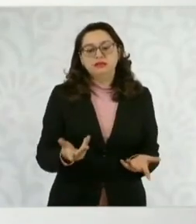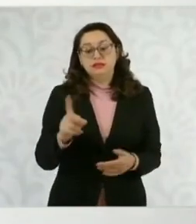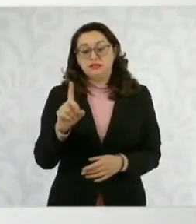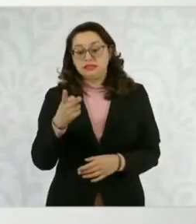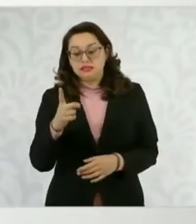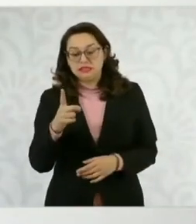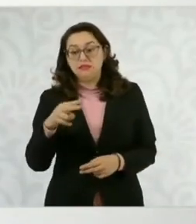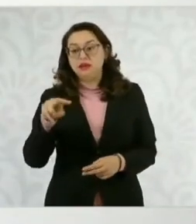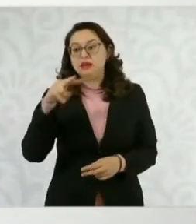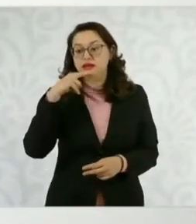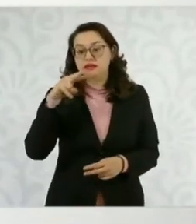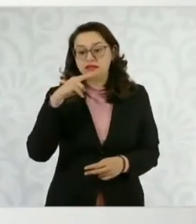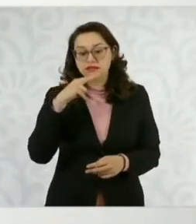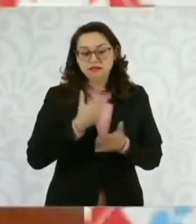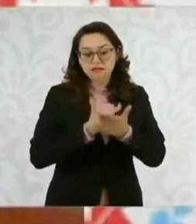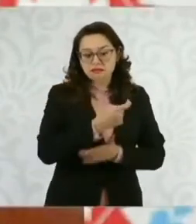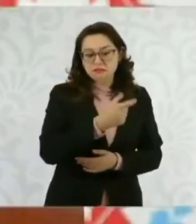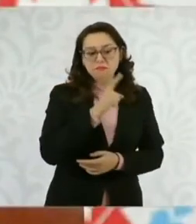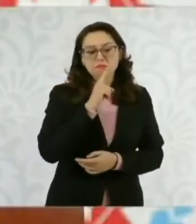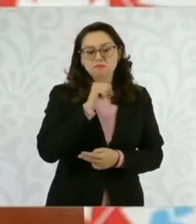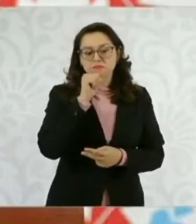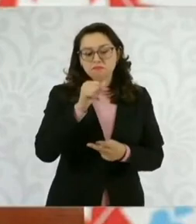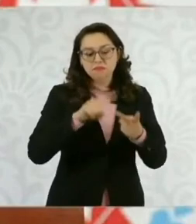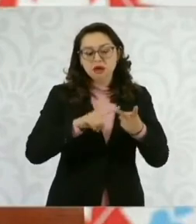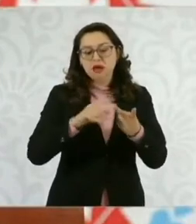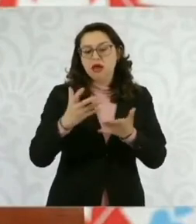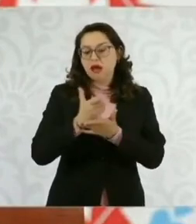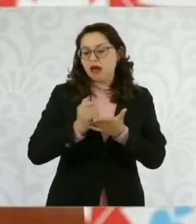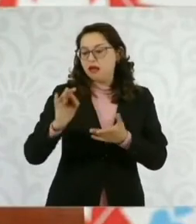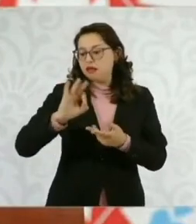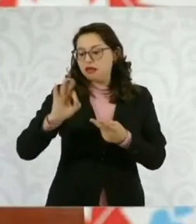reparto de utilidades, ni